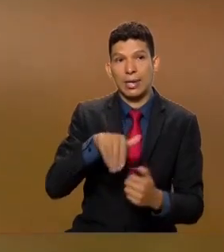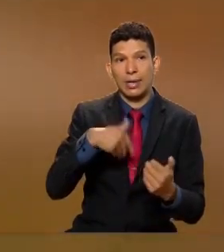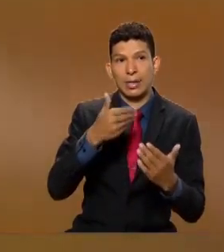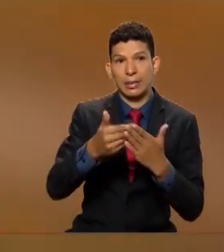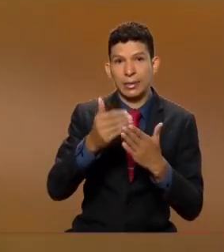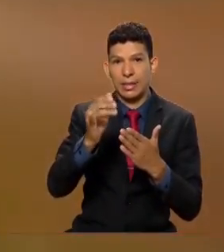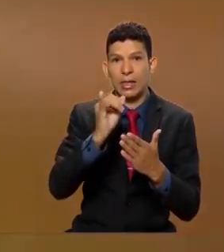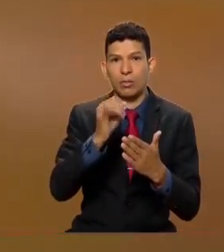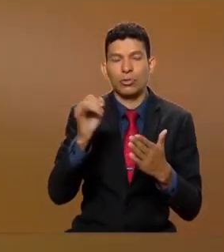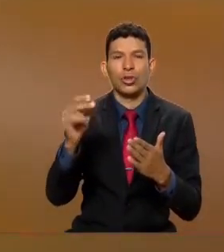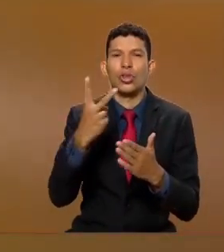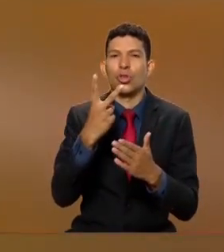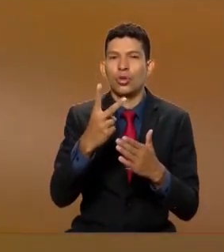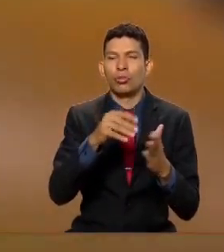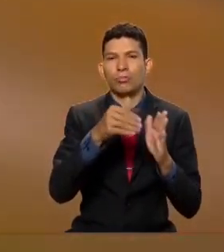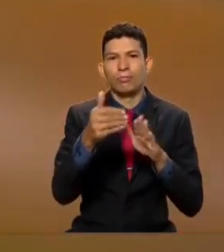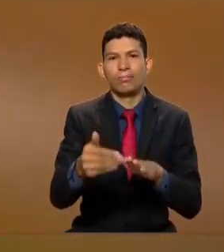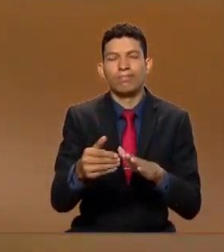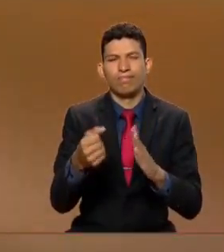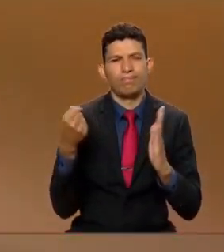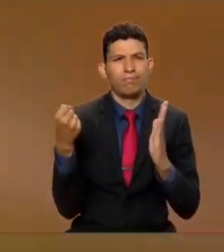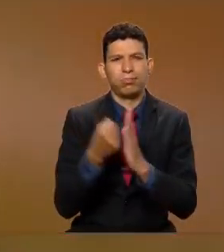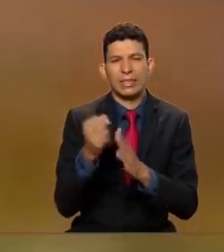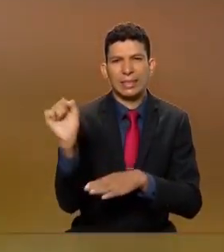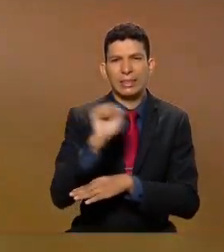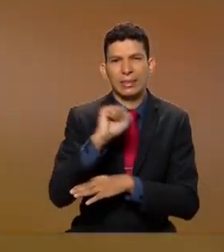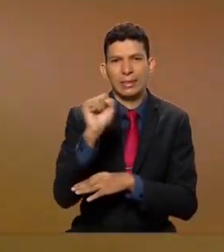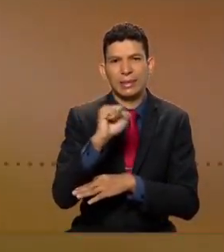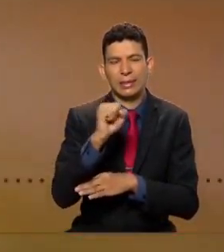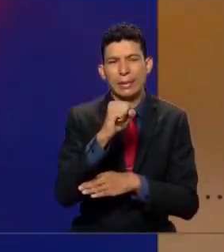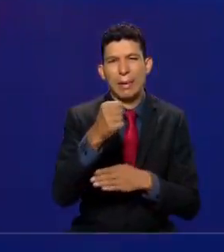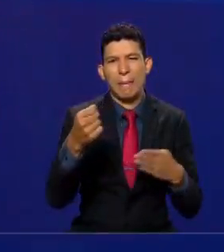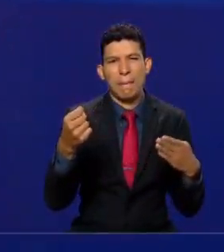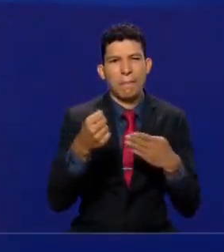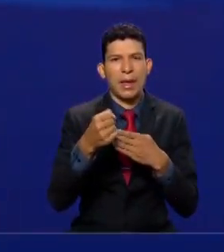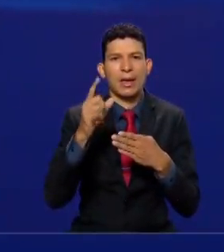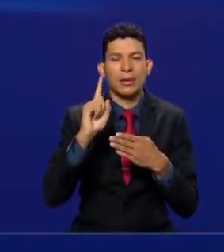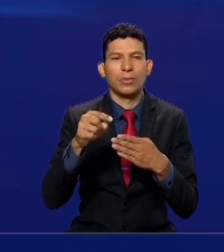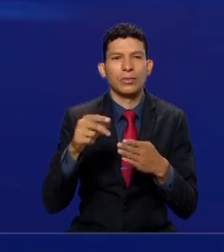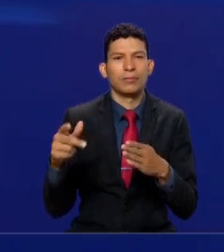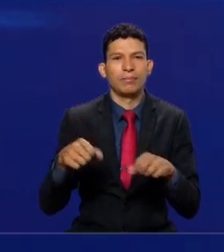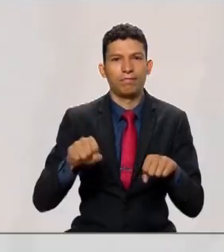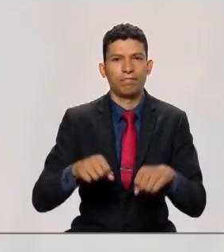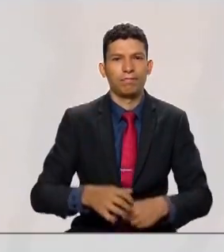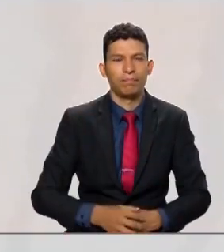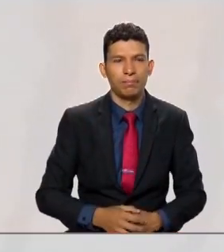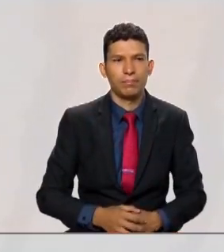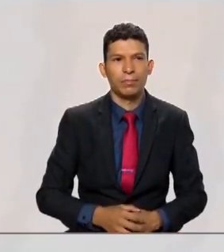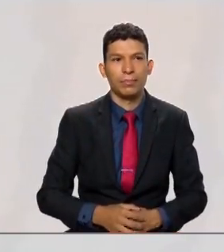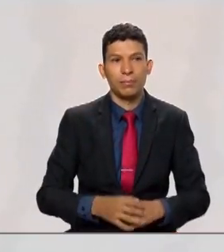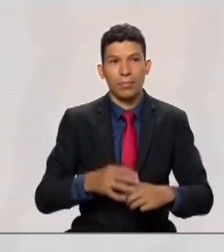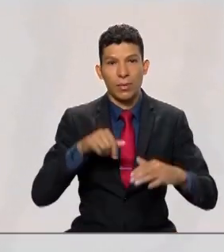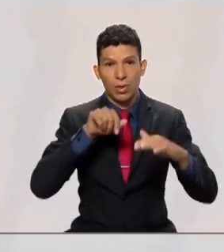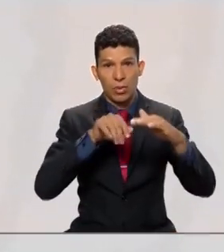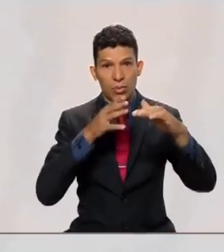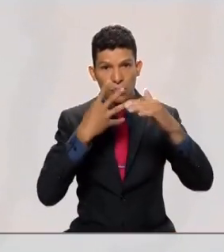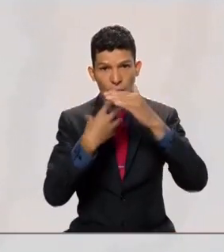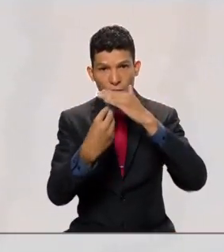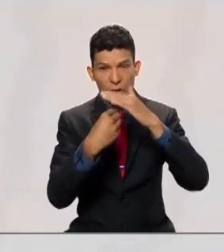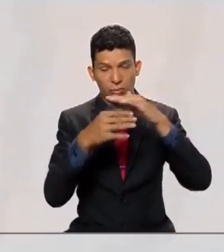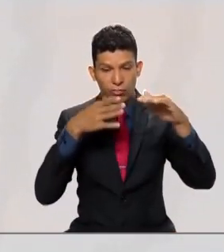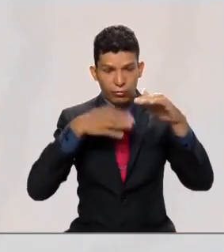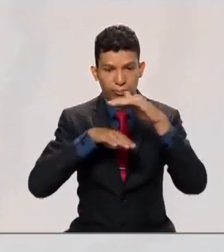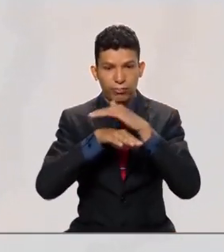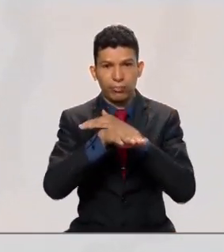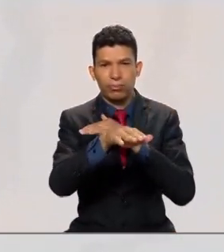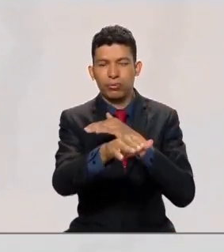2 personas perdieron la vida tras la colisión de un automóvil y una motocicleta. En el túnel mundialista de Cali, el exceso de